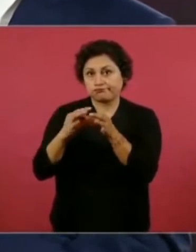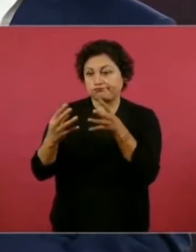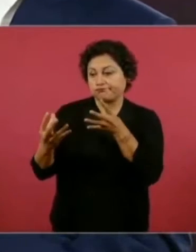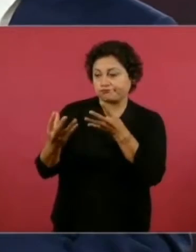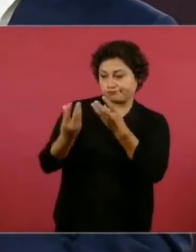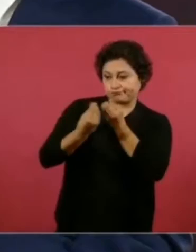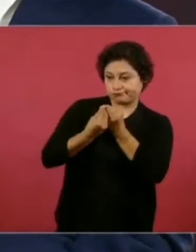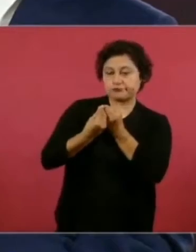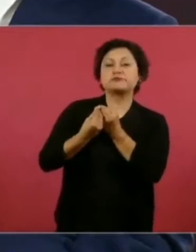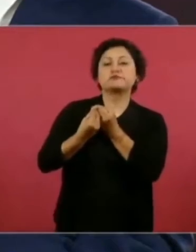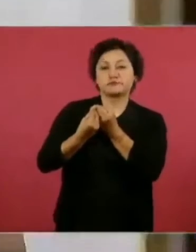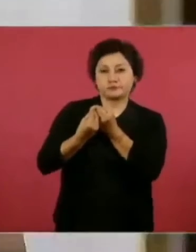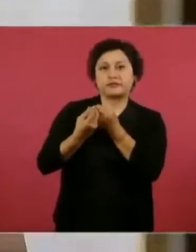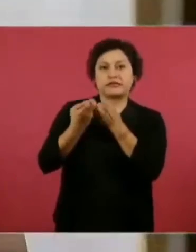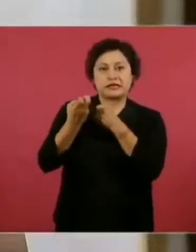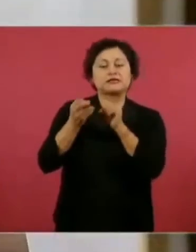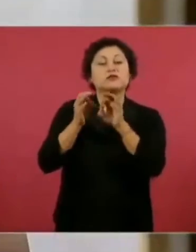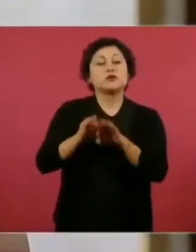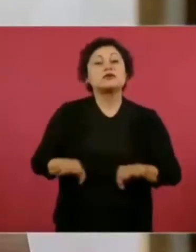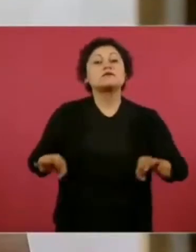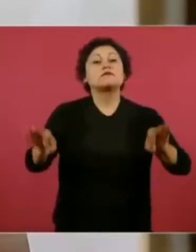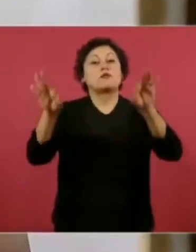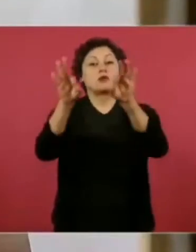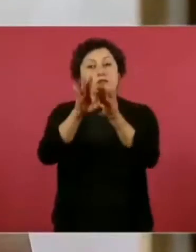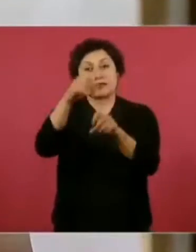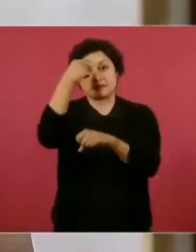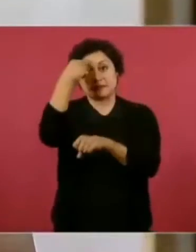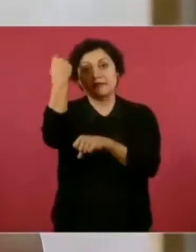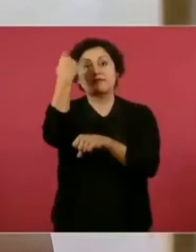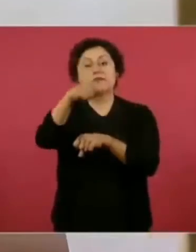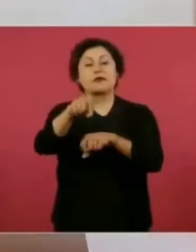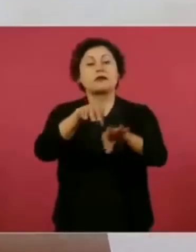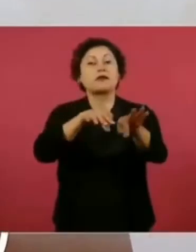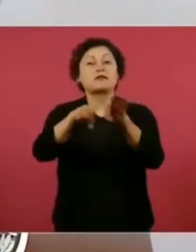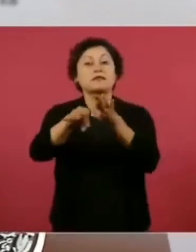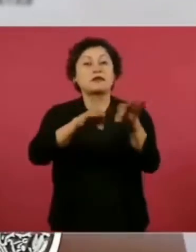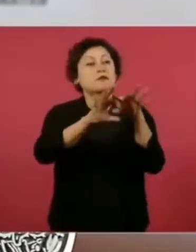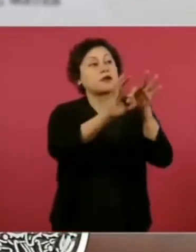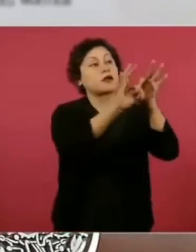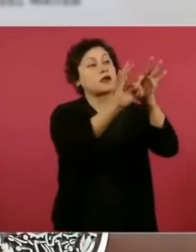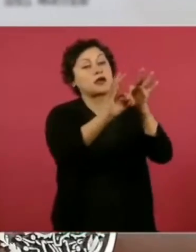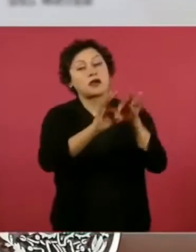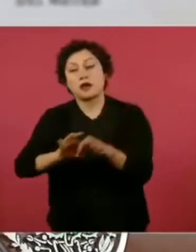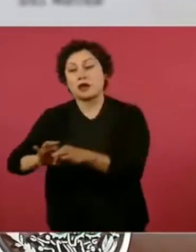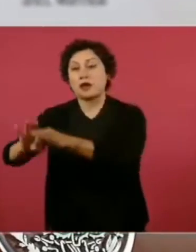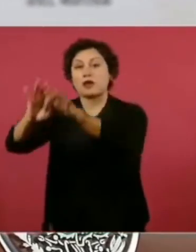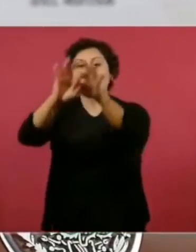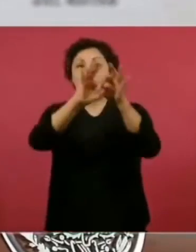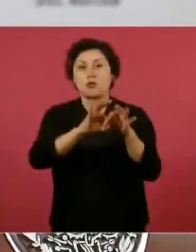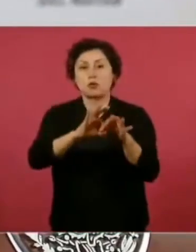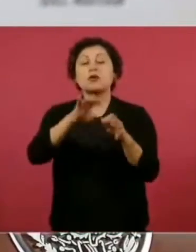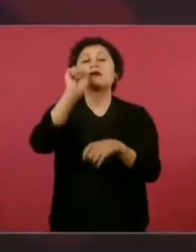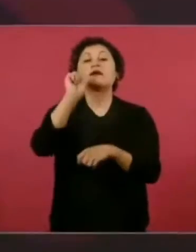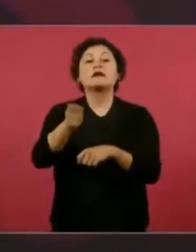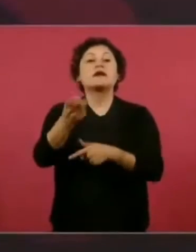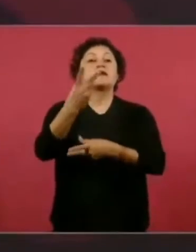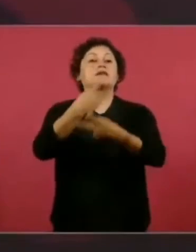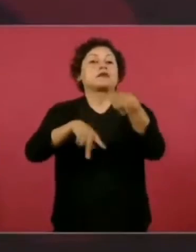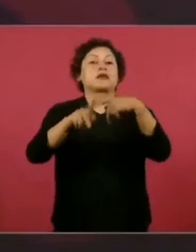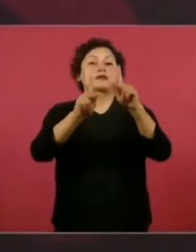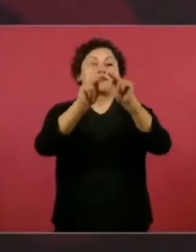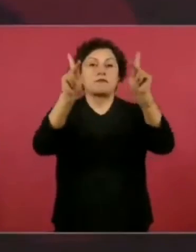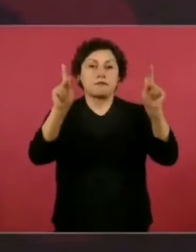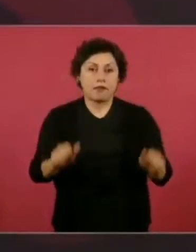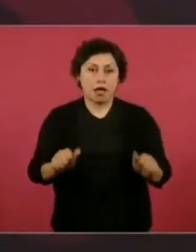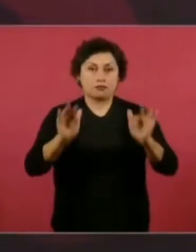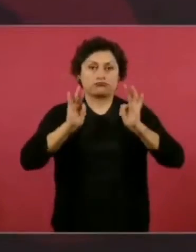trabajar de manera coordinada para garantizar la paz, la tranquilidad, y también ayuda